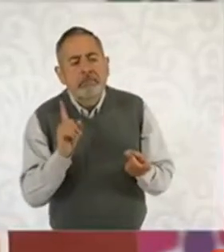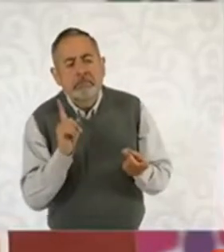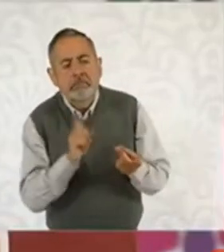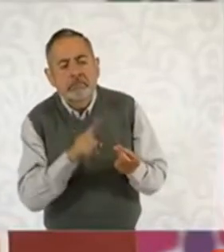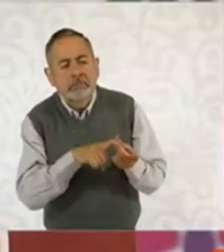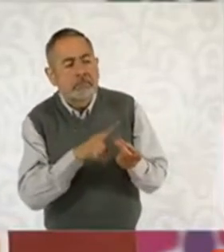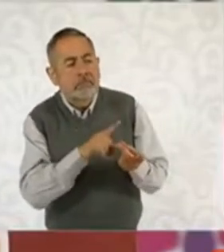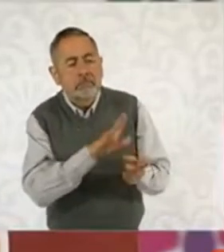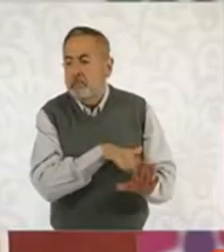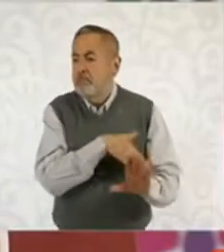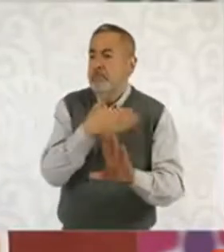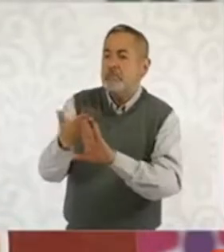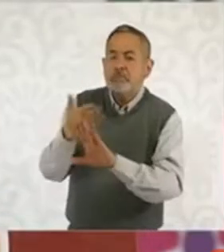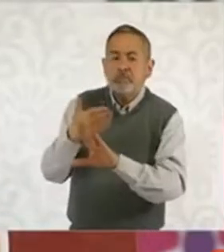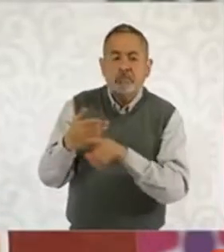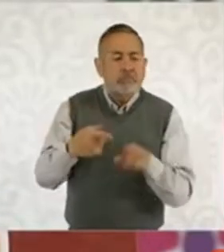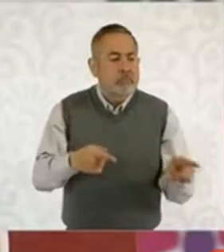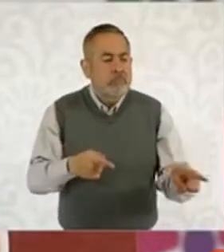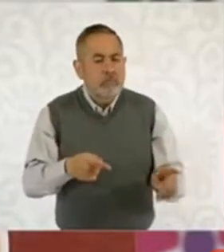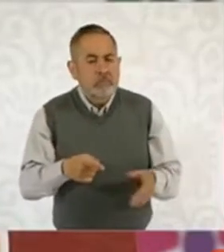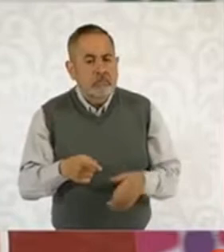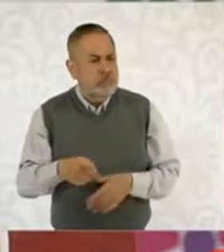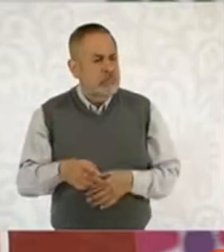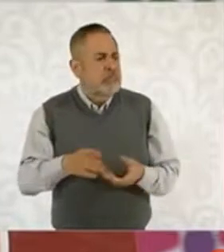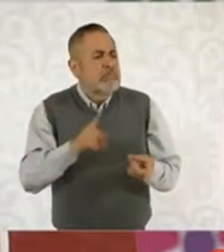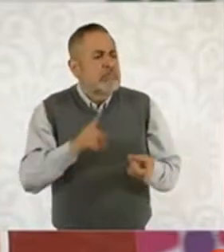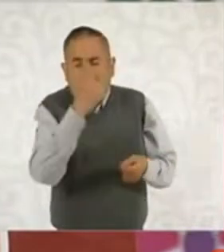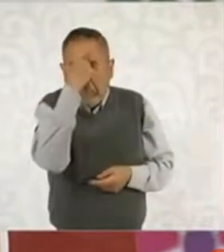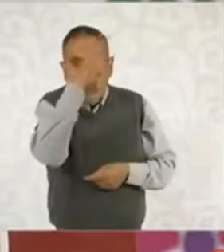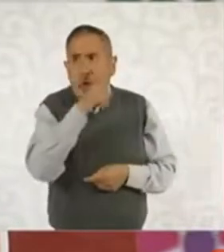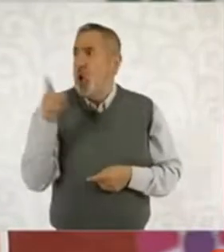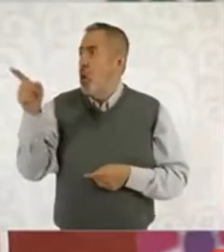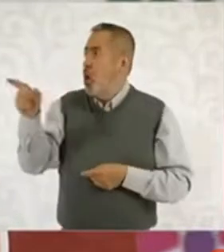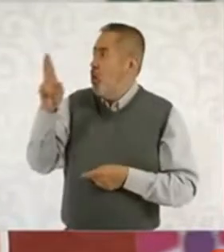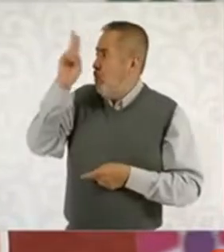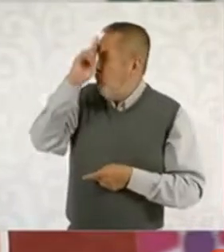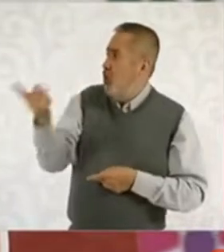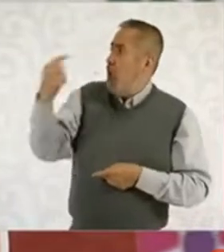la crítica de la supuesta censura.